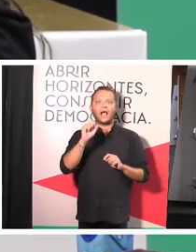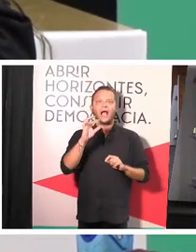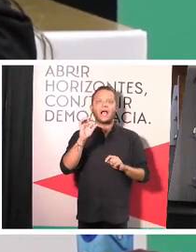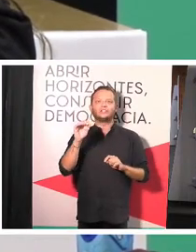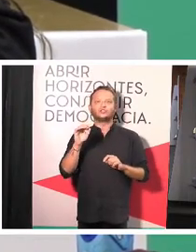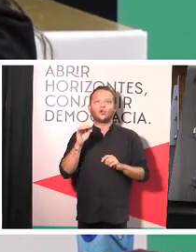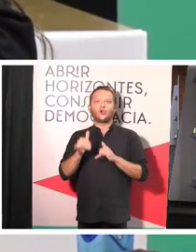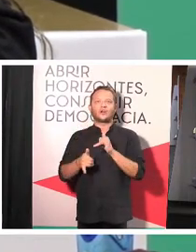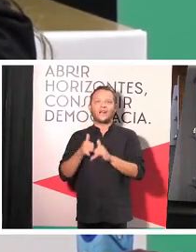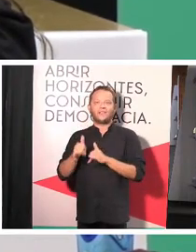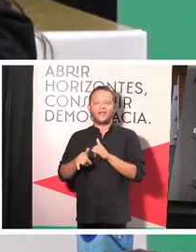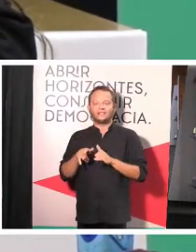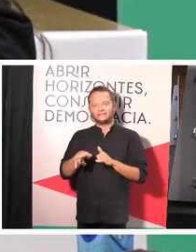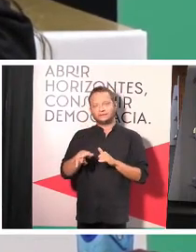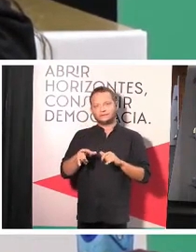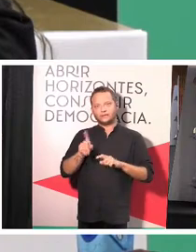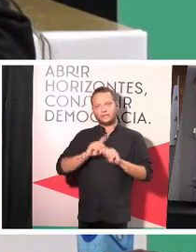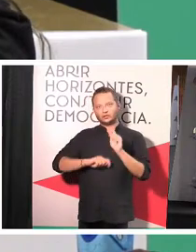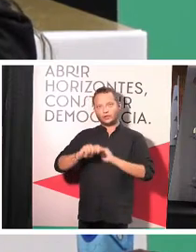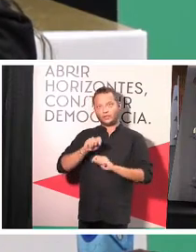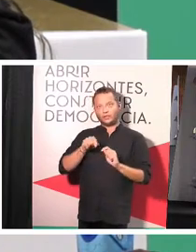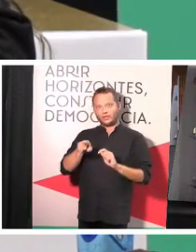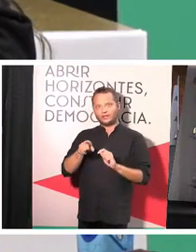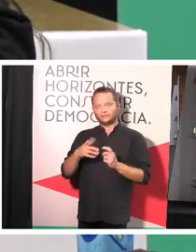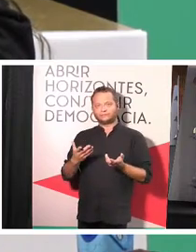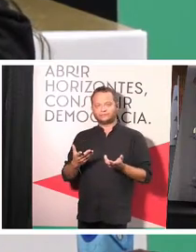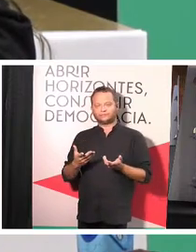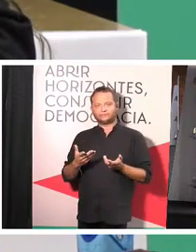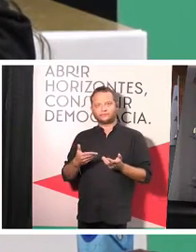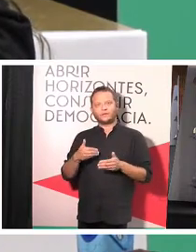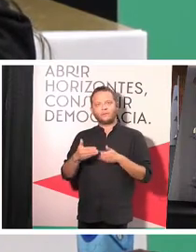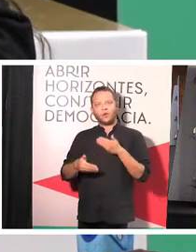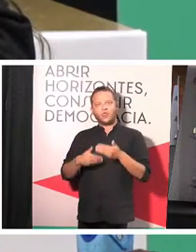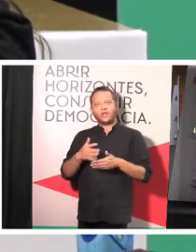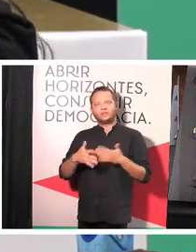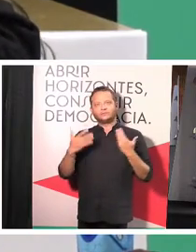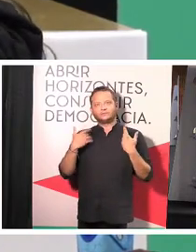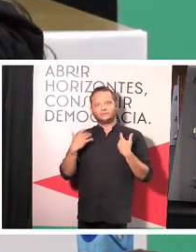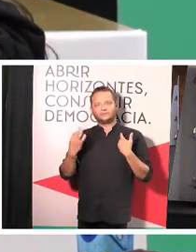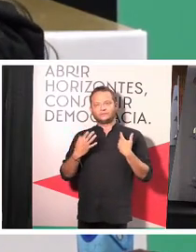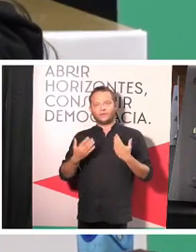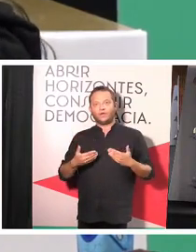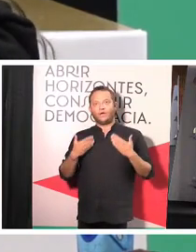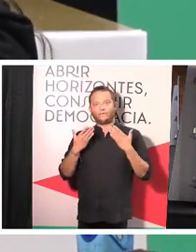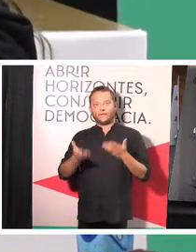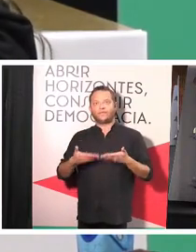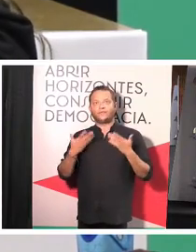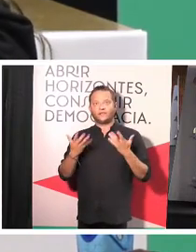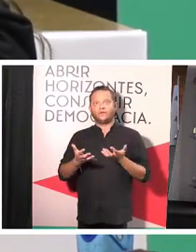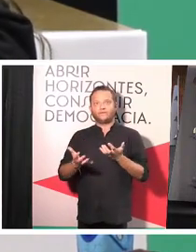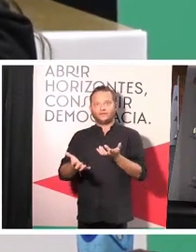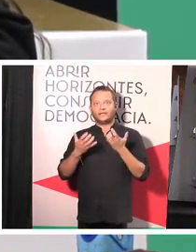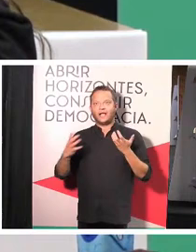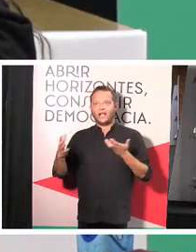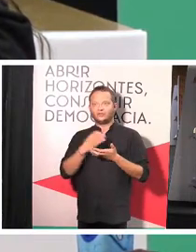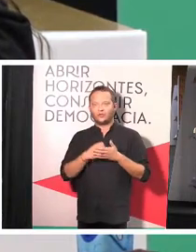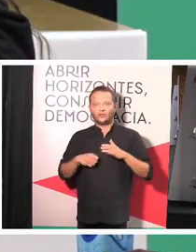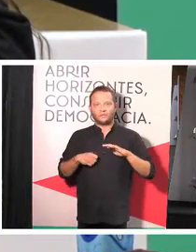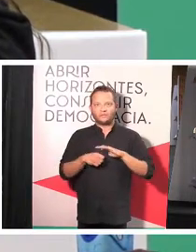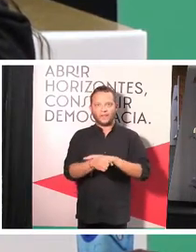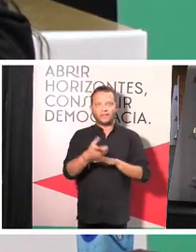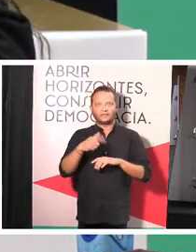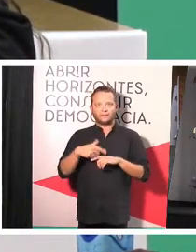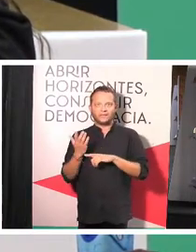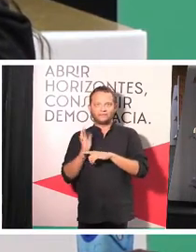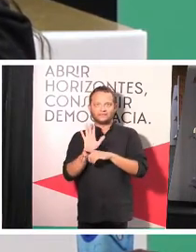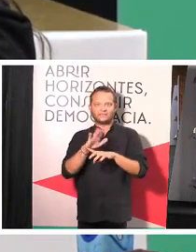AsoRiders, ¿no? AsoRiders lo que se encarga en todo este proceso es de ir ofreciendo ventajas a todo el que entre y sobre todo representación